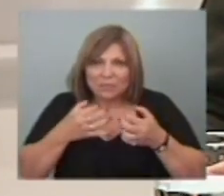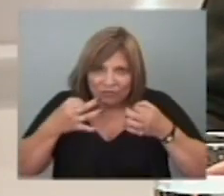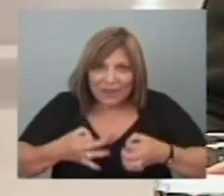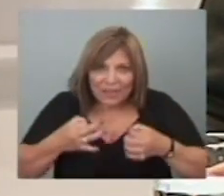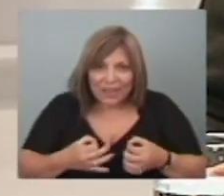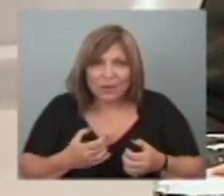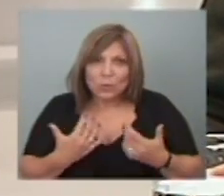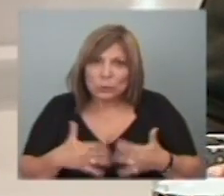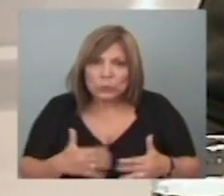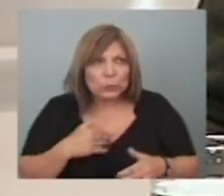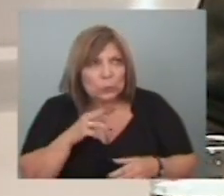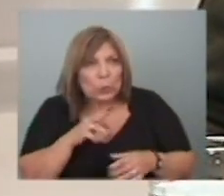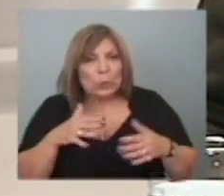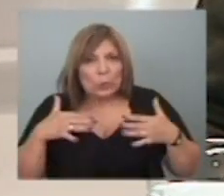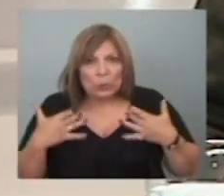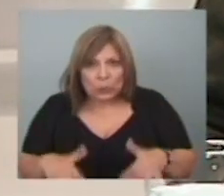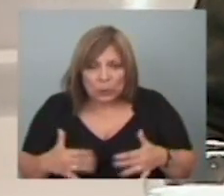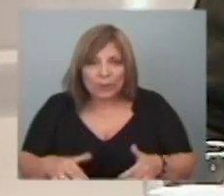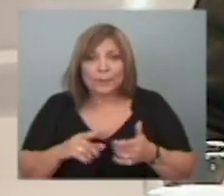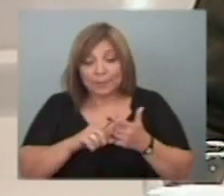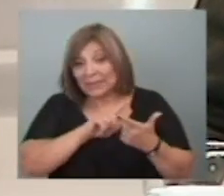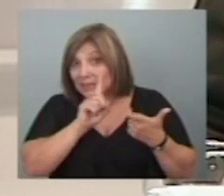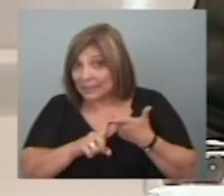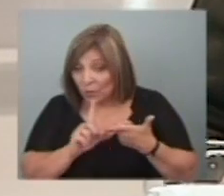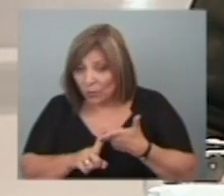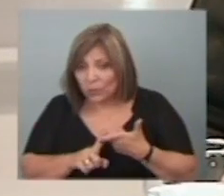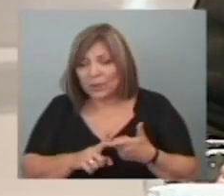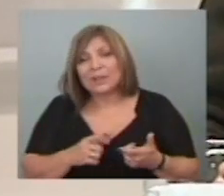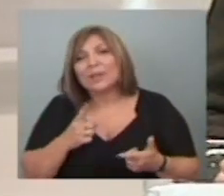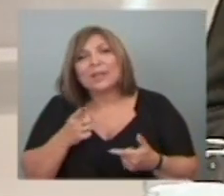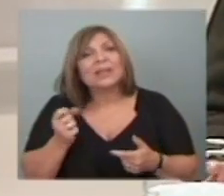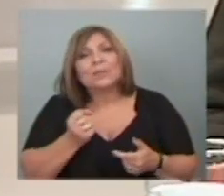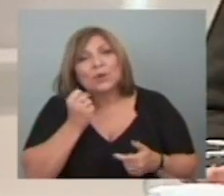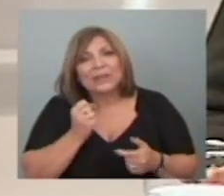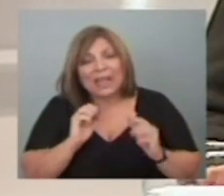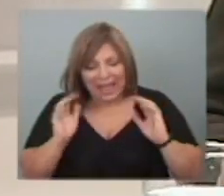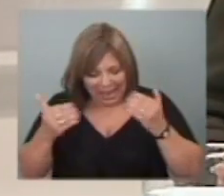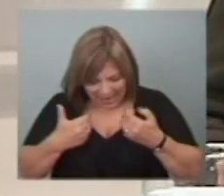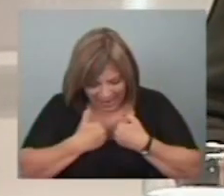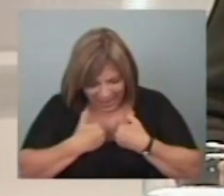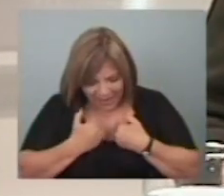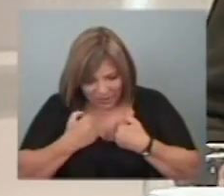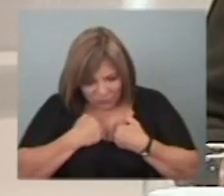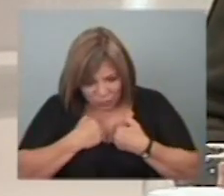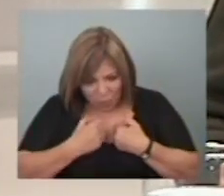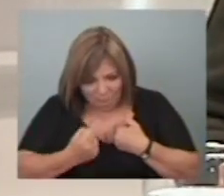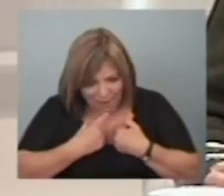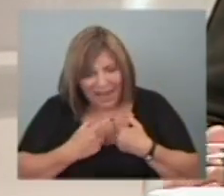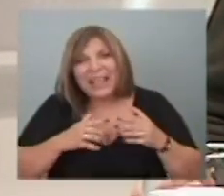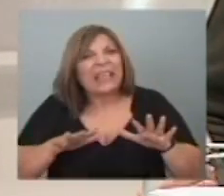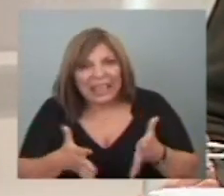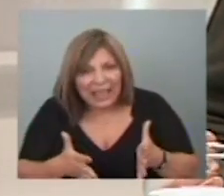y muy removedor, sobre todo. En segundo aspecto, lo importante es ser autocríticos en esto y ubicar el centro